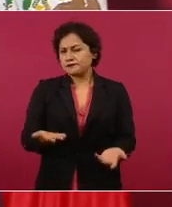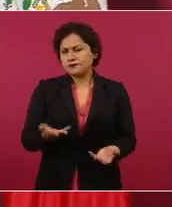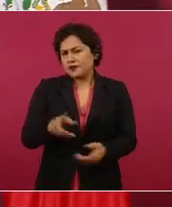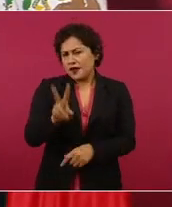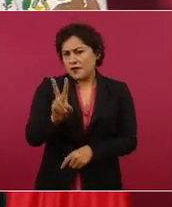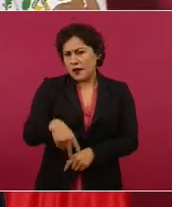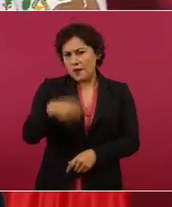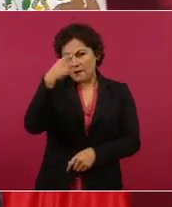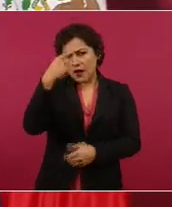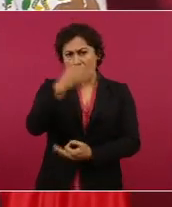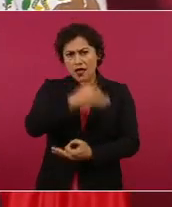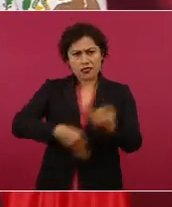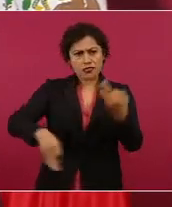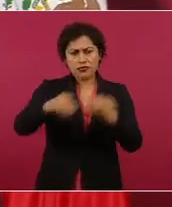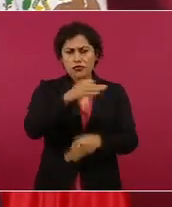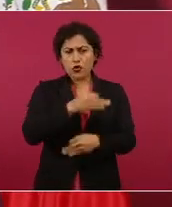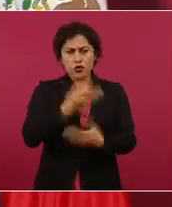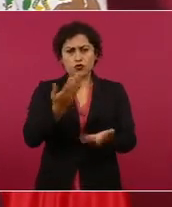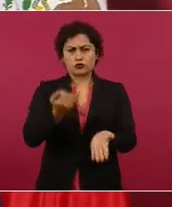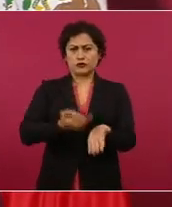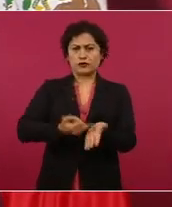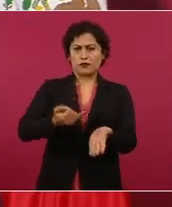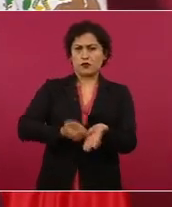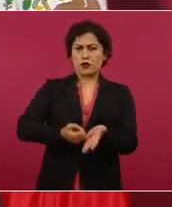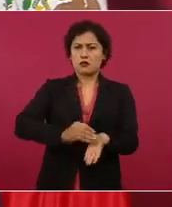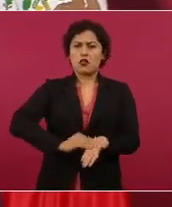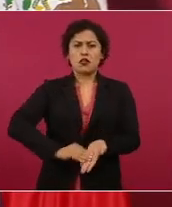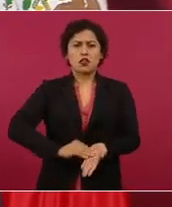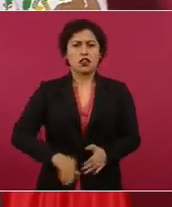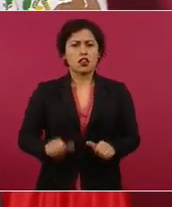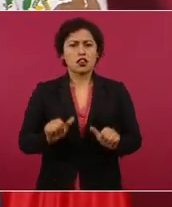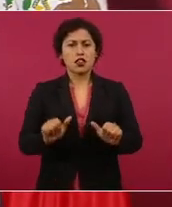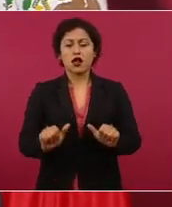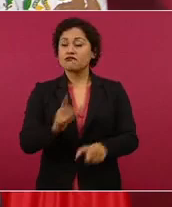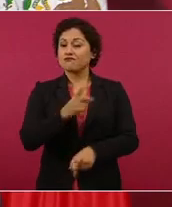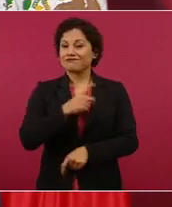de negocios particulares.